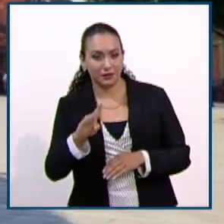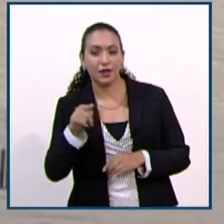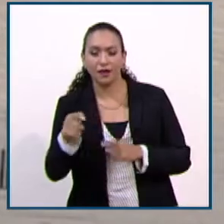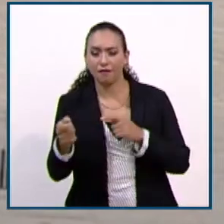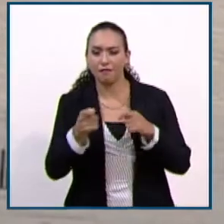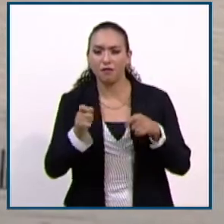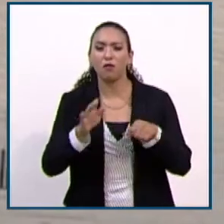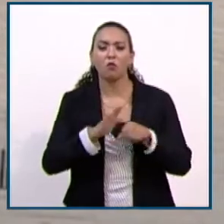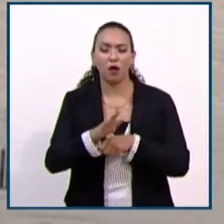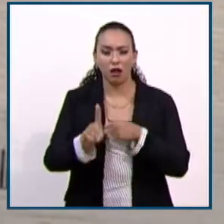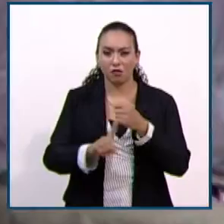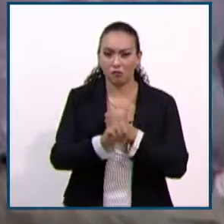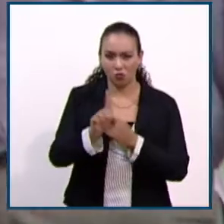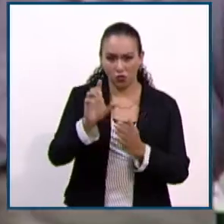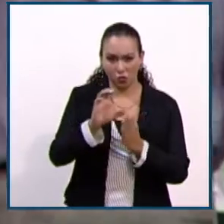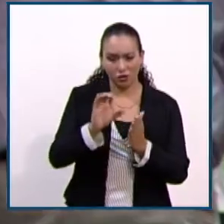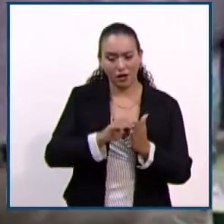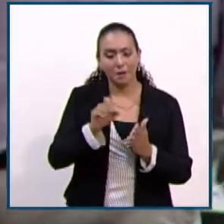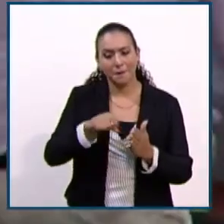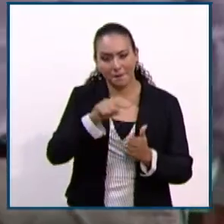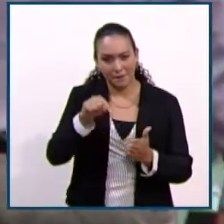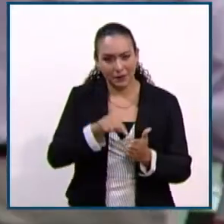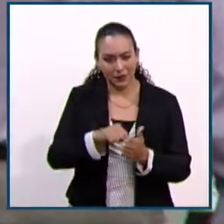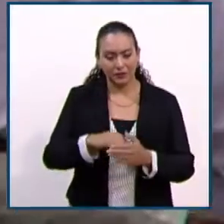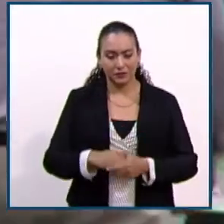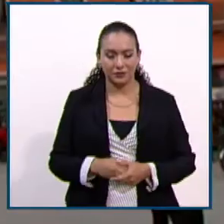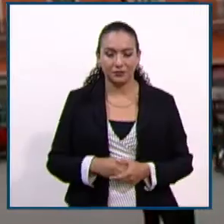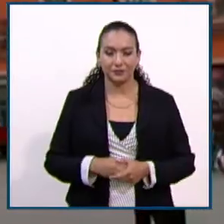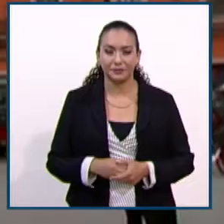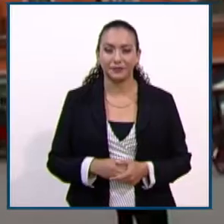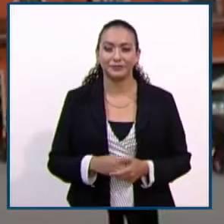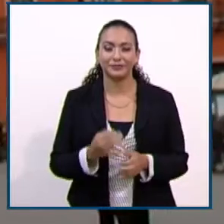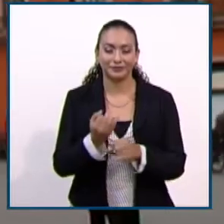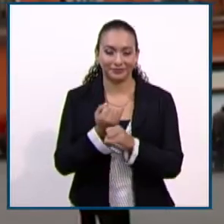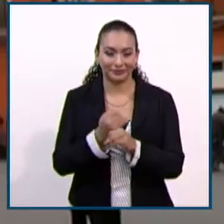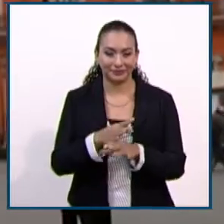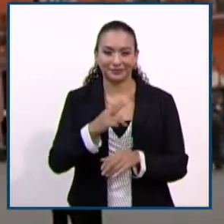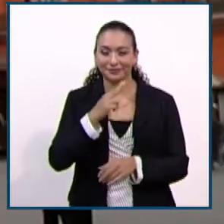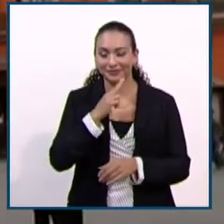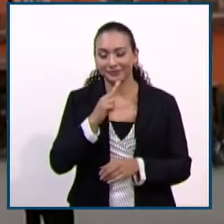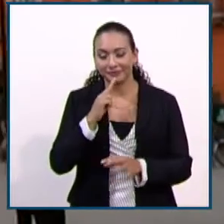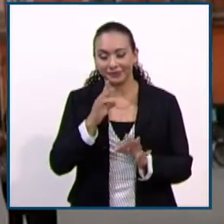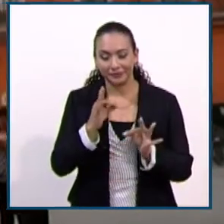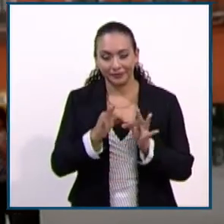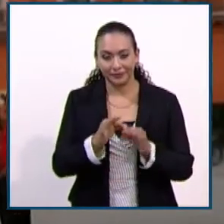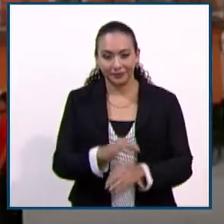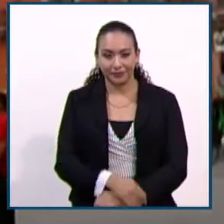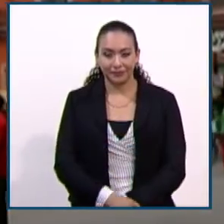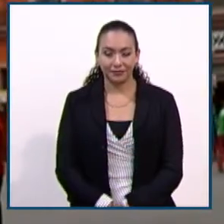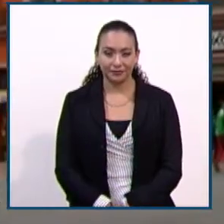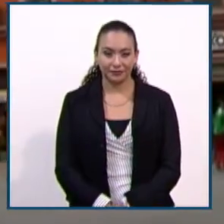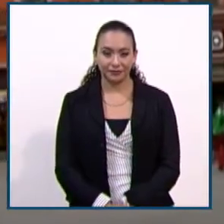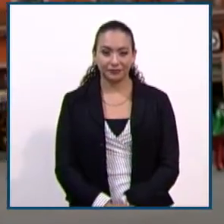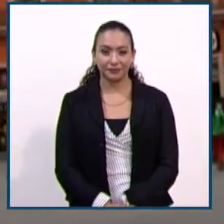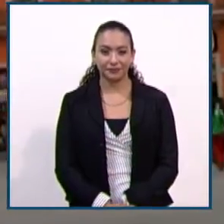las controversias constitucionales locales. Con información de Mario López Peña para el canal del Poder Judicial de la